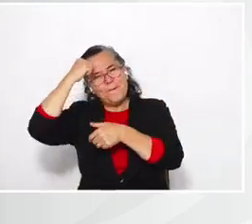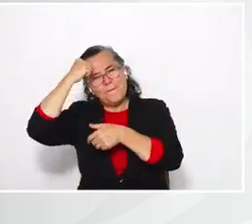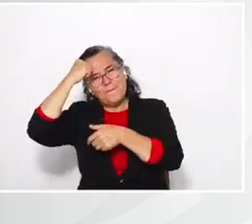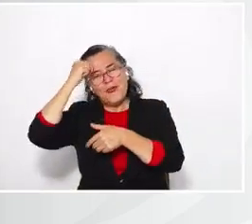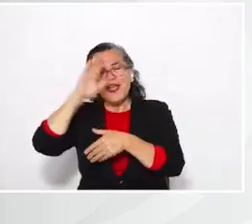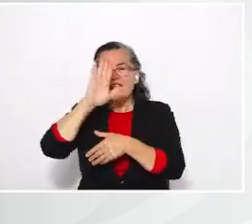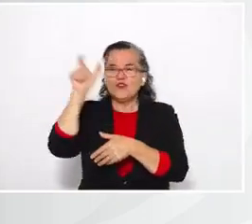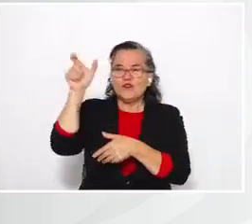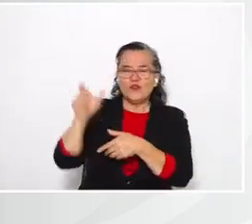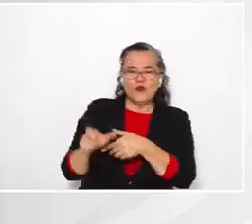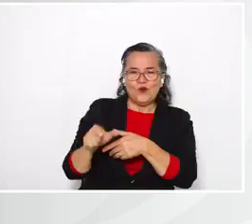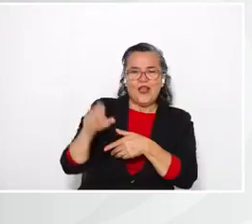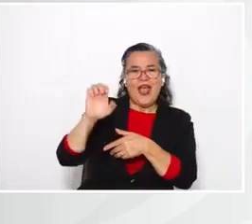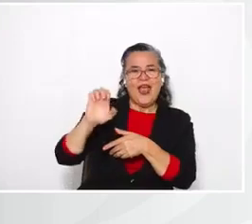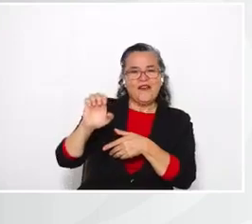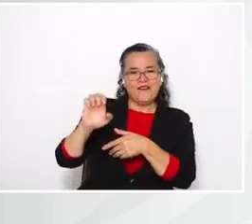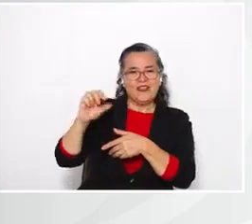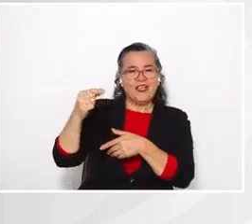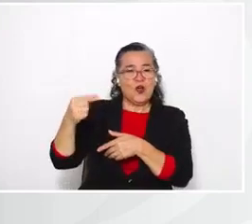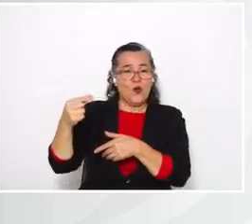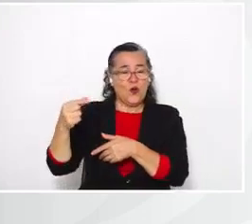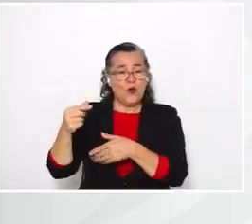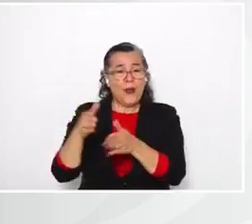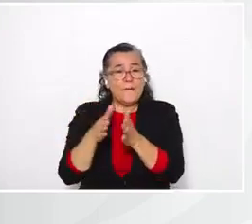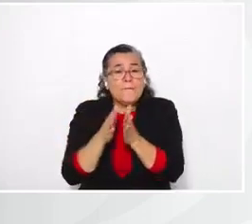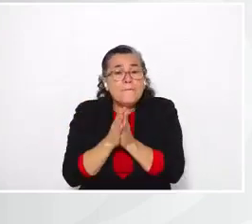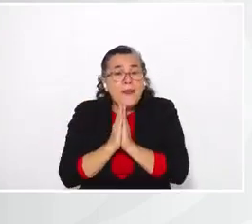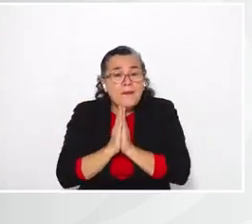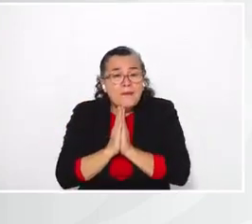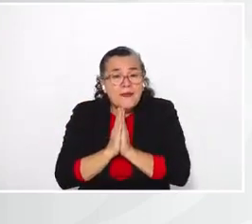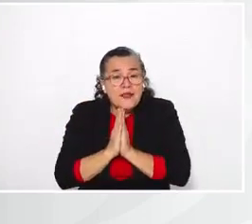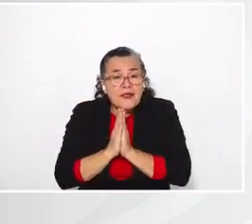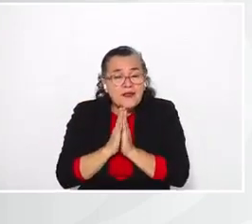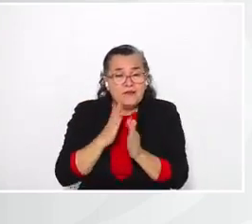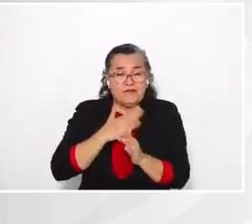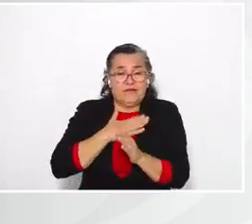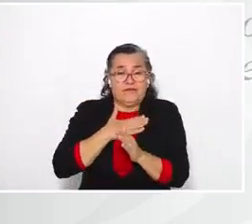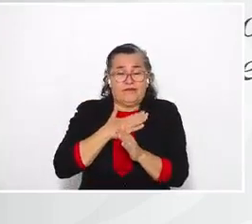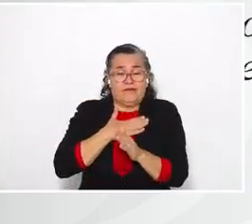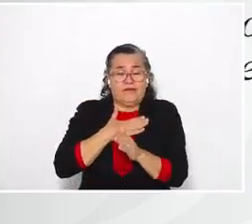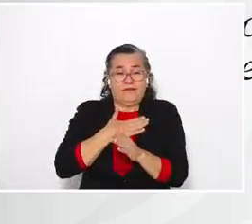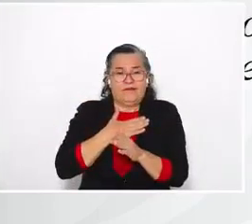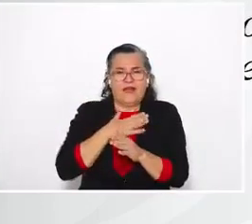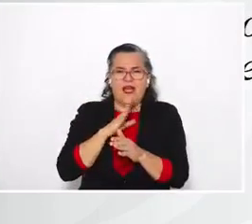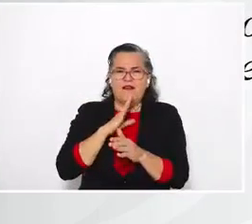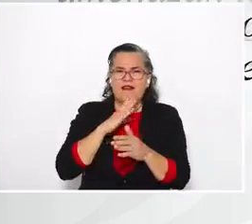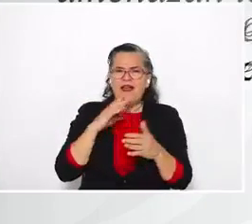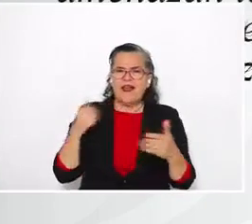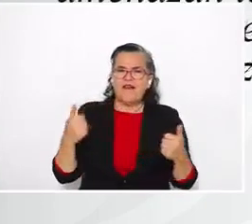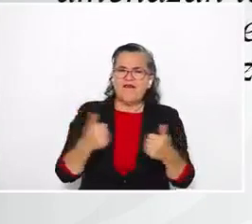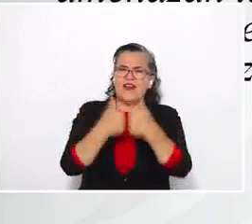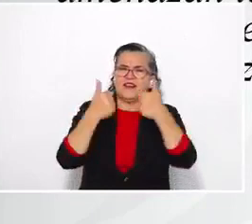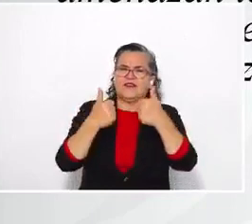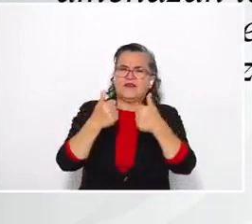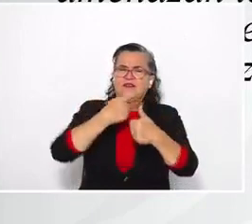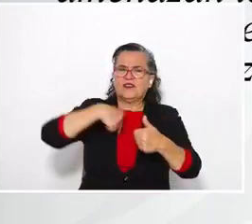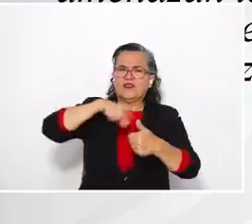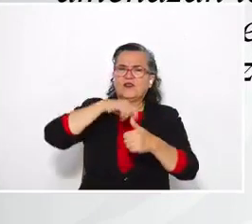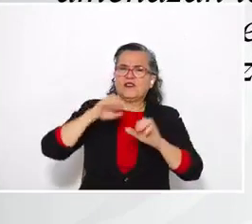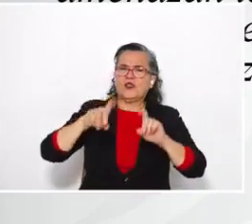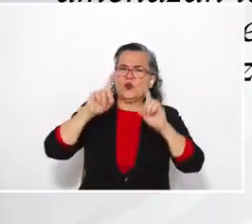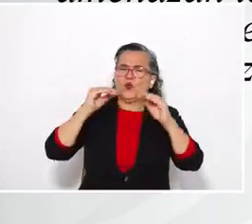figura. Me pidieron que hablara sobre los retos de nuestra